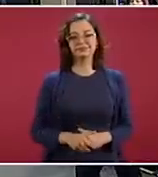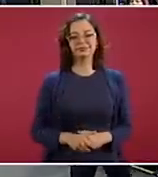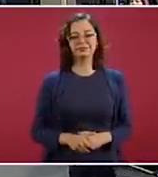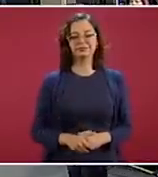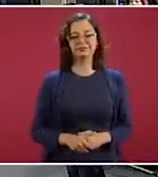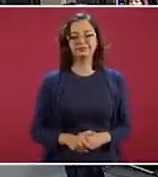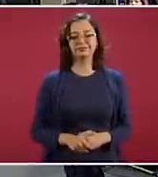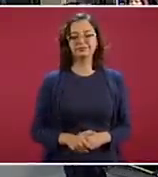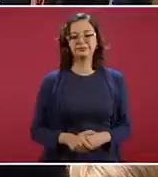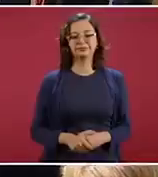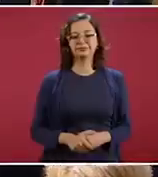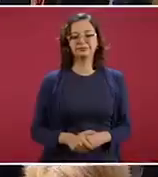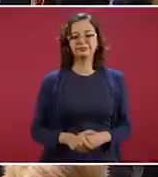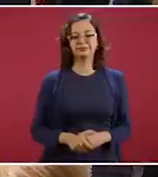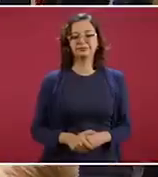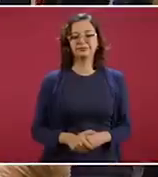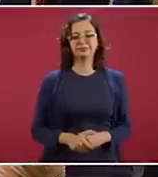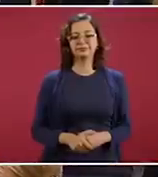También.